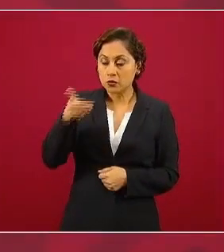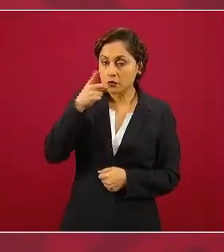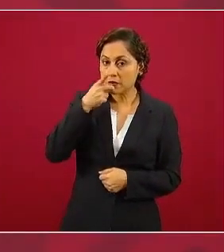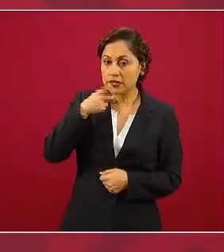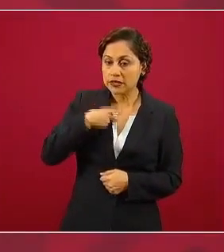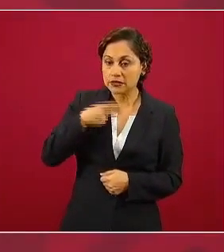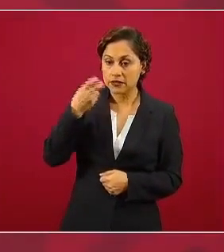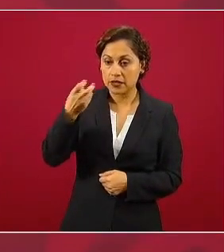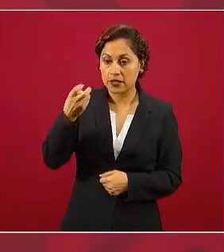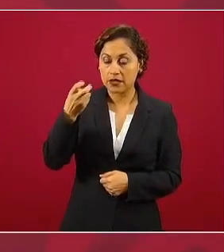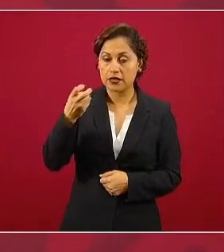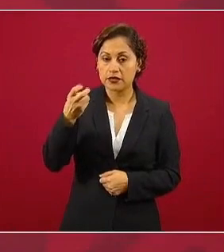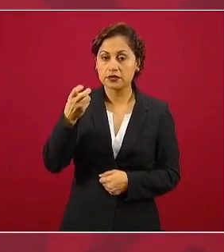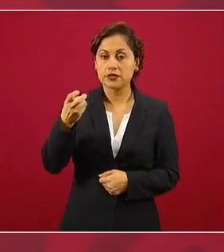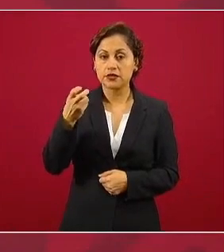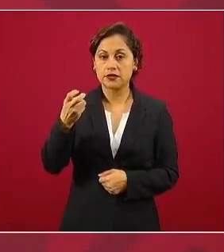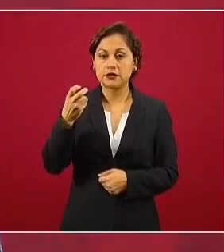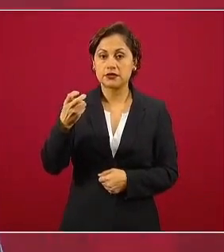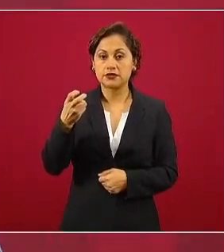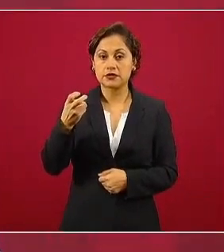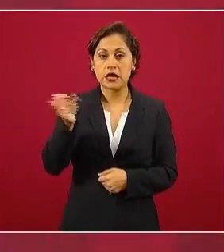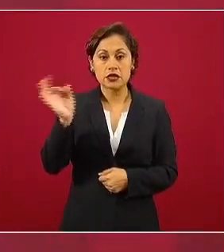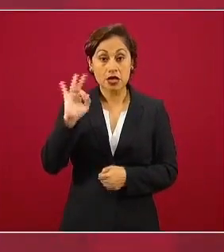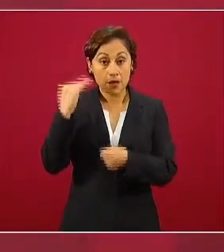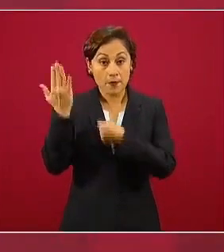último, que si hay elecciones,